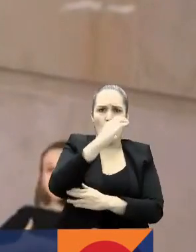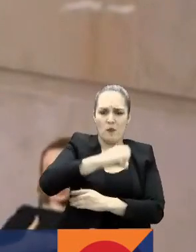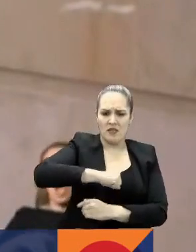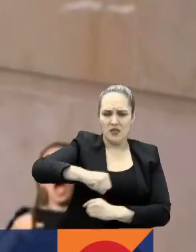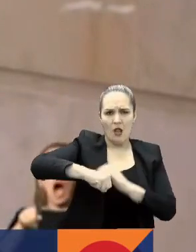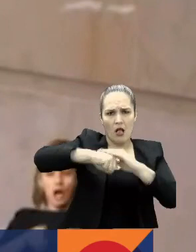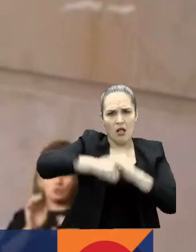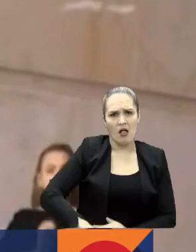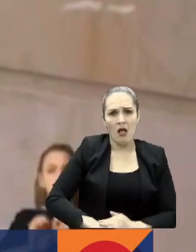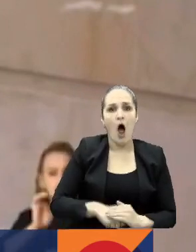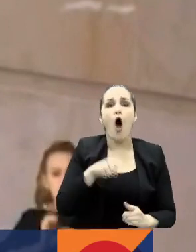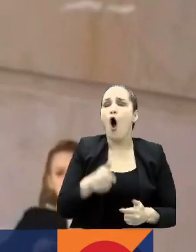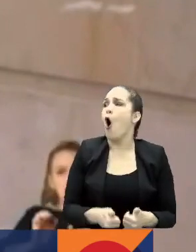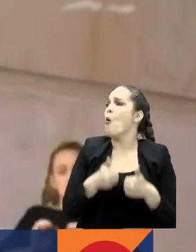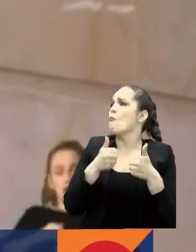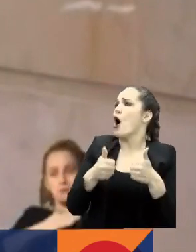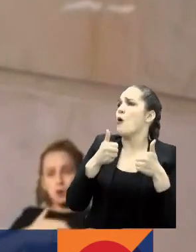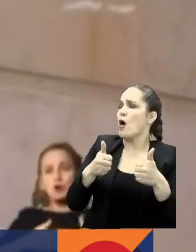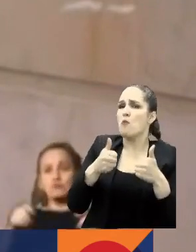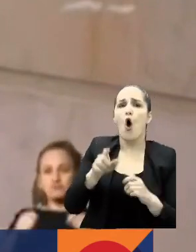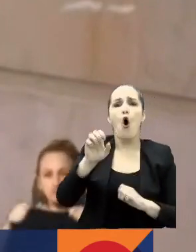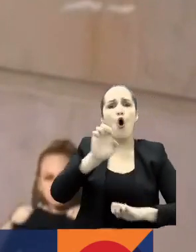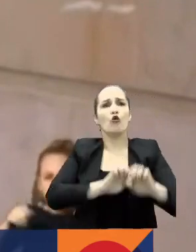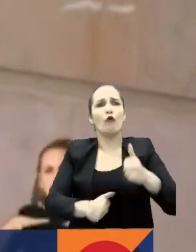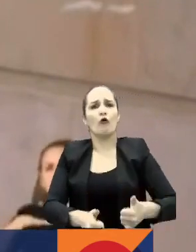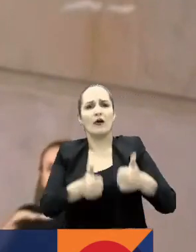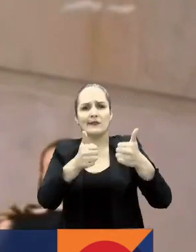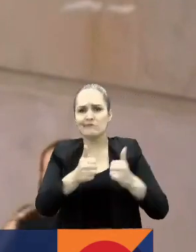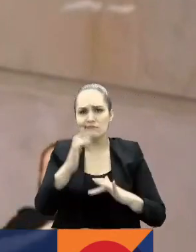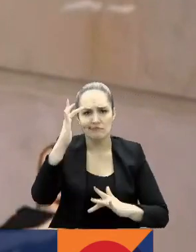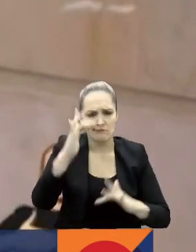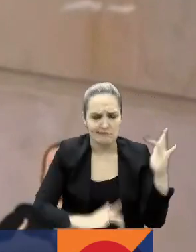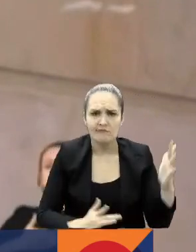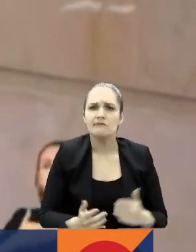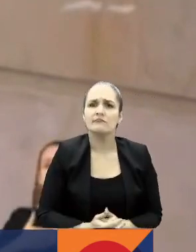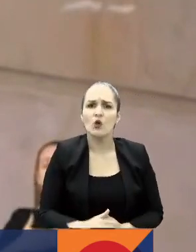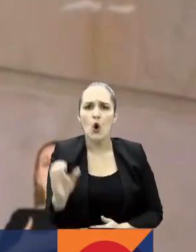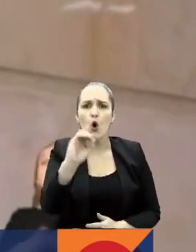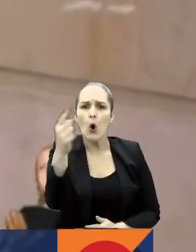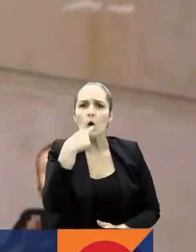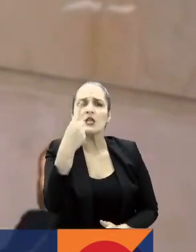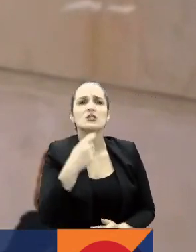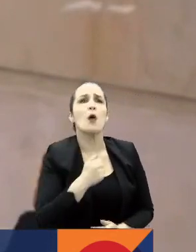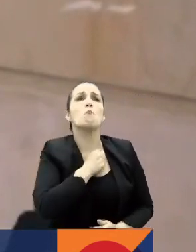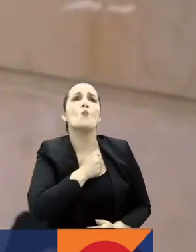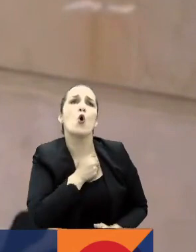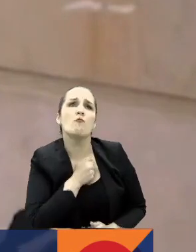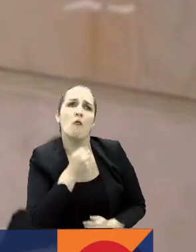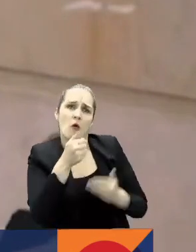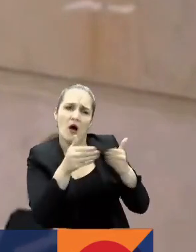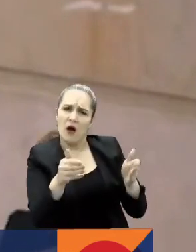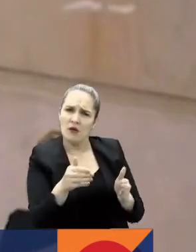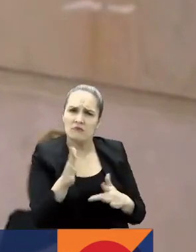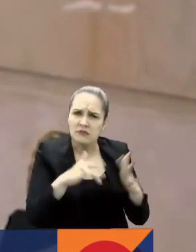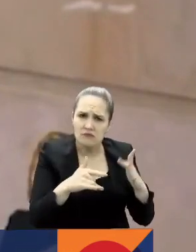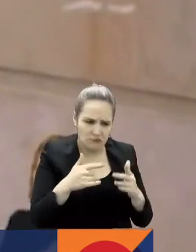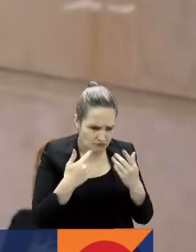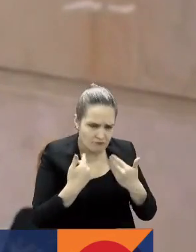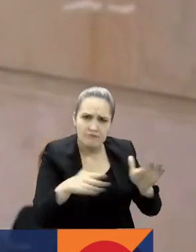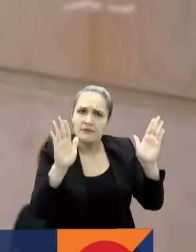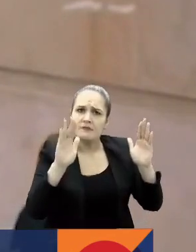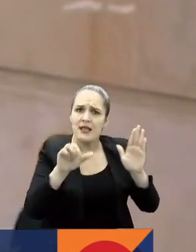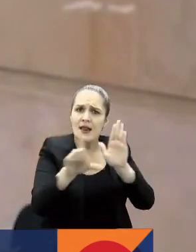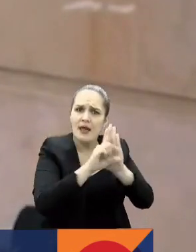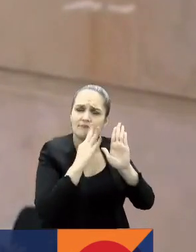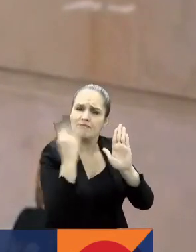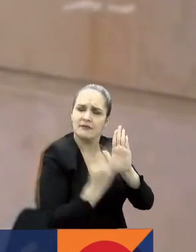algunos defienden, bloqueos que algunos promueven, bloqueos que algunos hablan como si fuera un favor. Hemos llegado